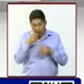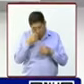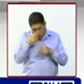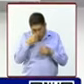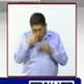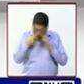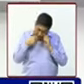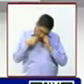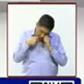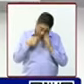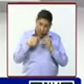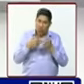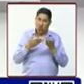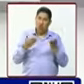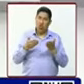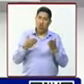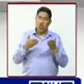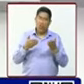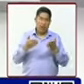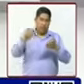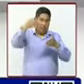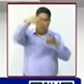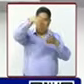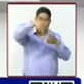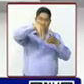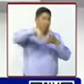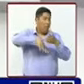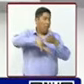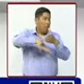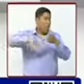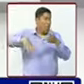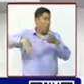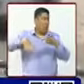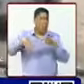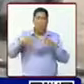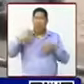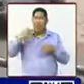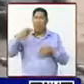encontraban en los tanques de gas de tres vehículos.